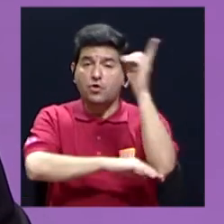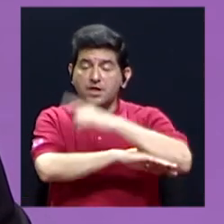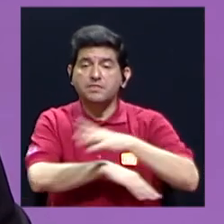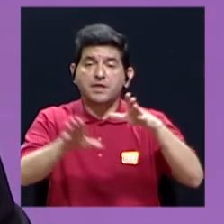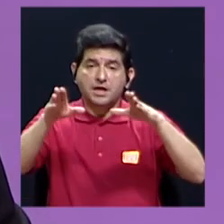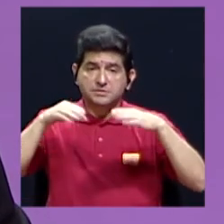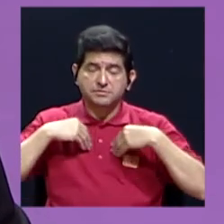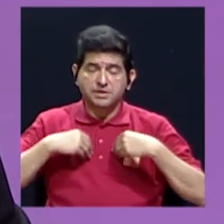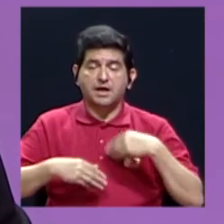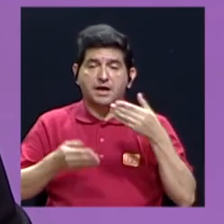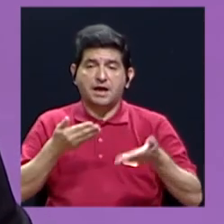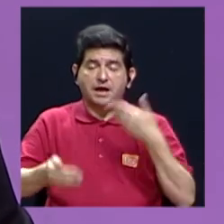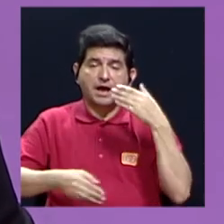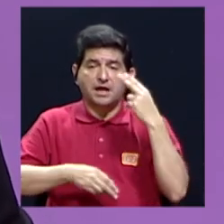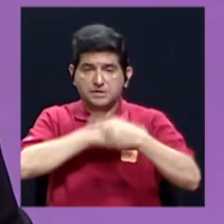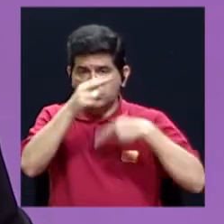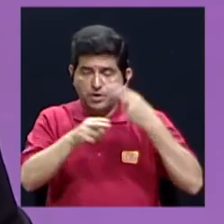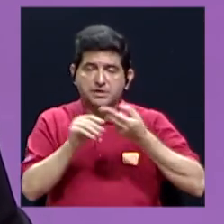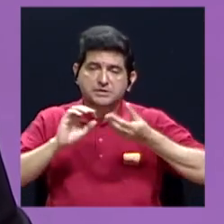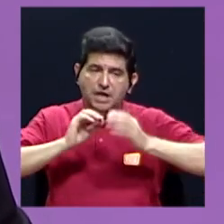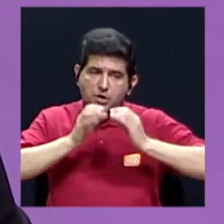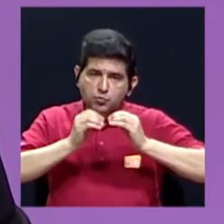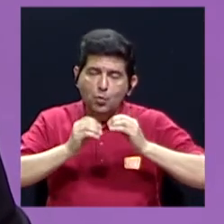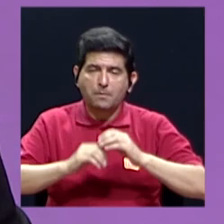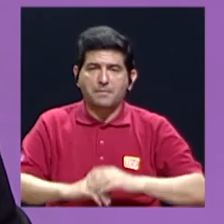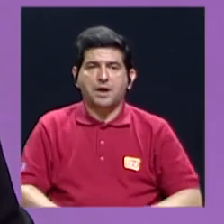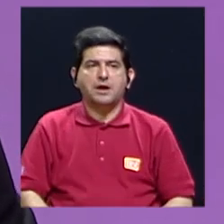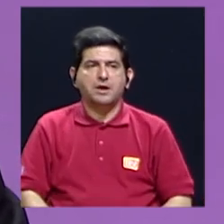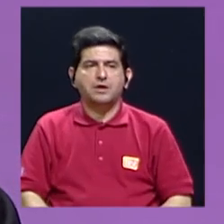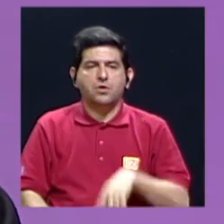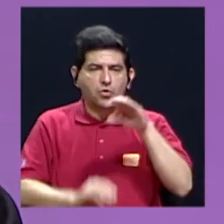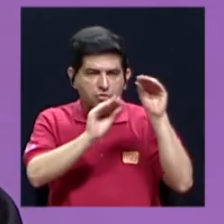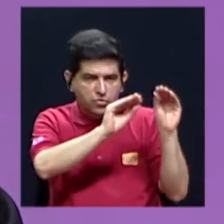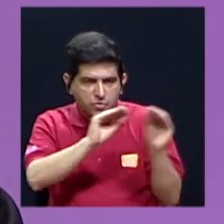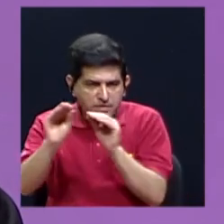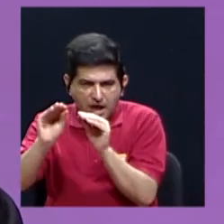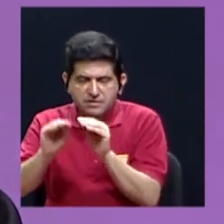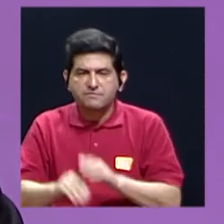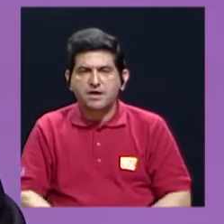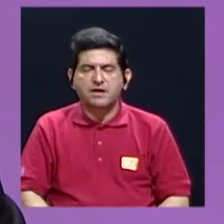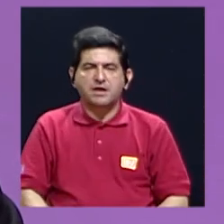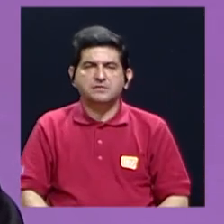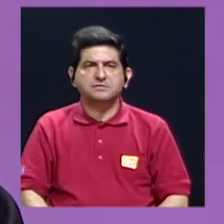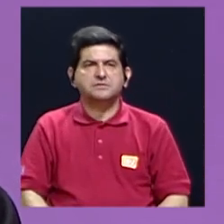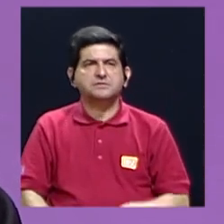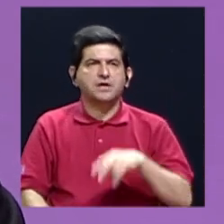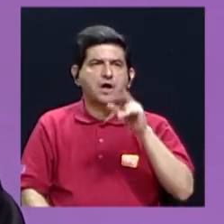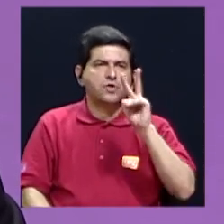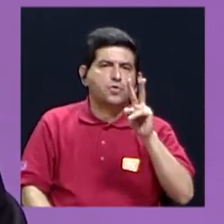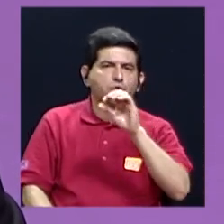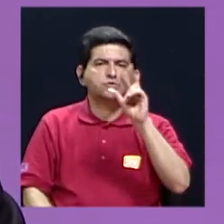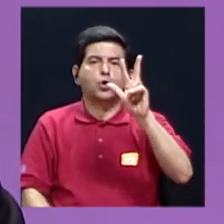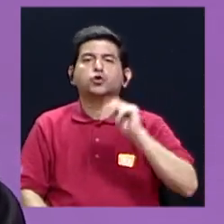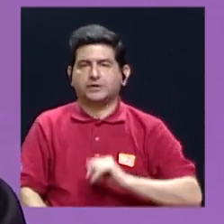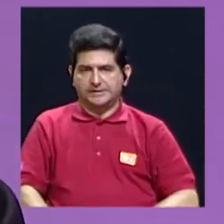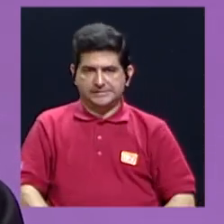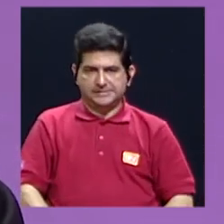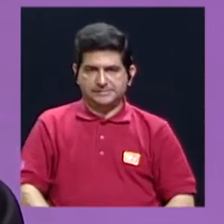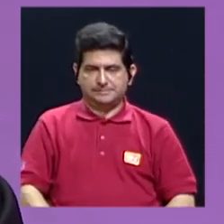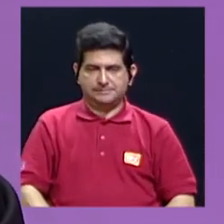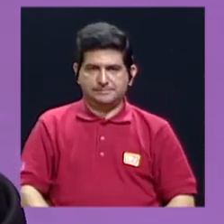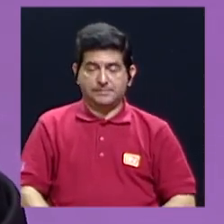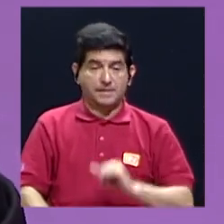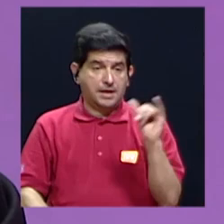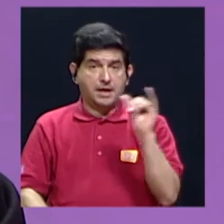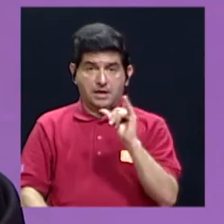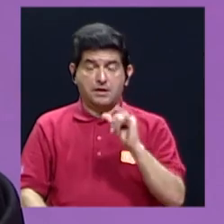es admitido casi universalmente un número, digamos, de transferencia de embriones en el rango de 2 o 3. Uh-huh.